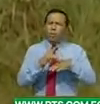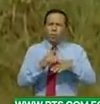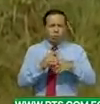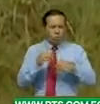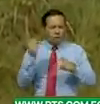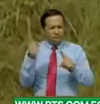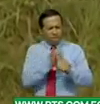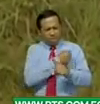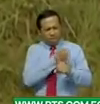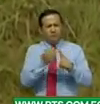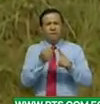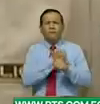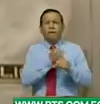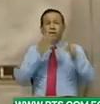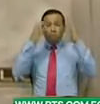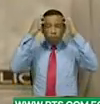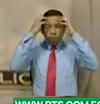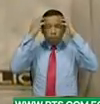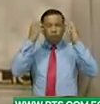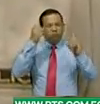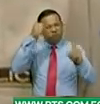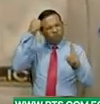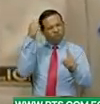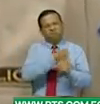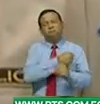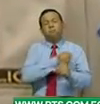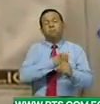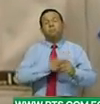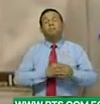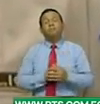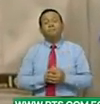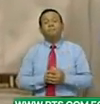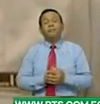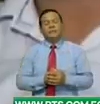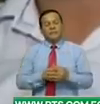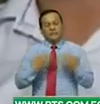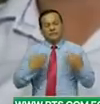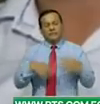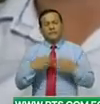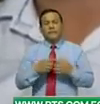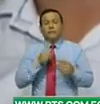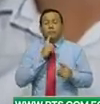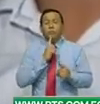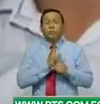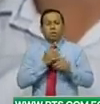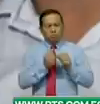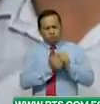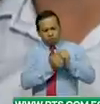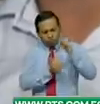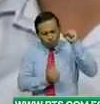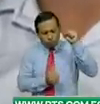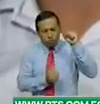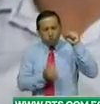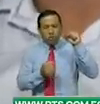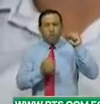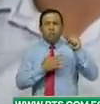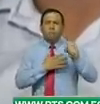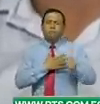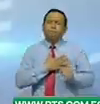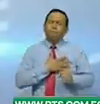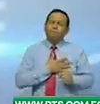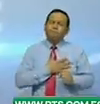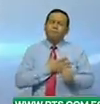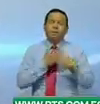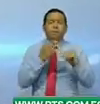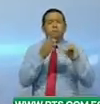trauma cráneoencefálico por contusiones. Es verdad, lo encontramos, pero lamentablemente lo encontramos sin vida. Yo quisiera